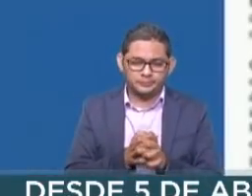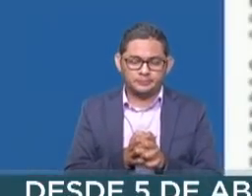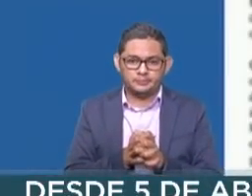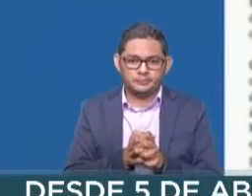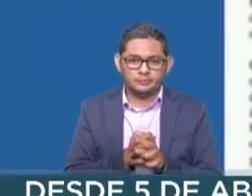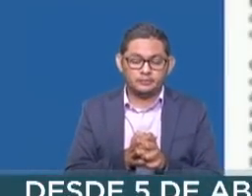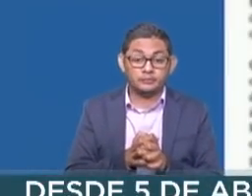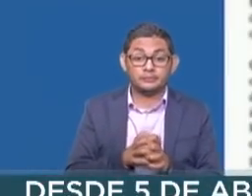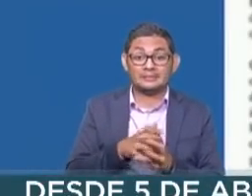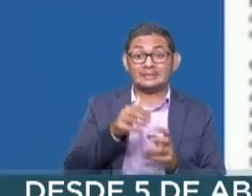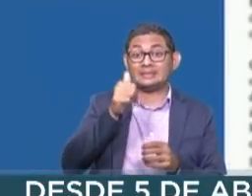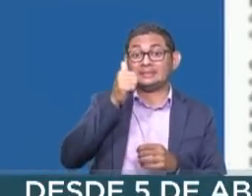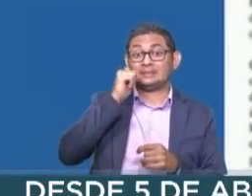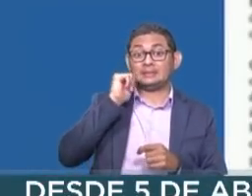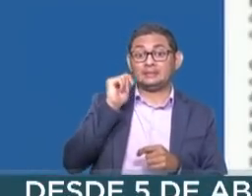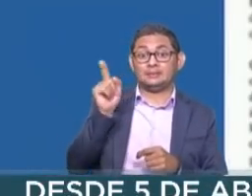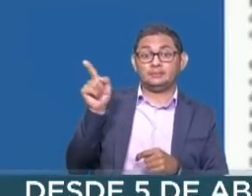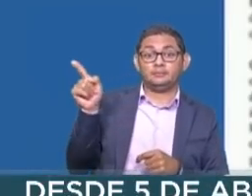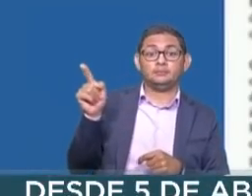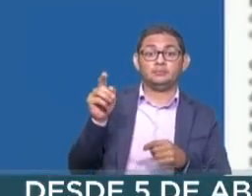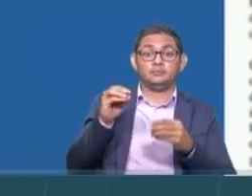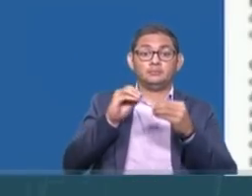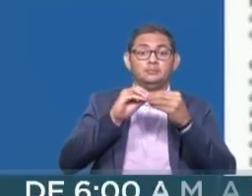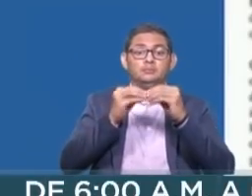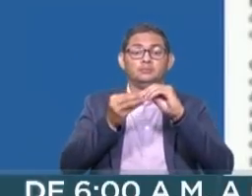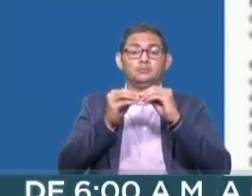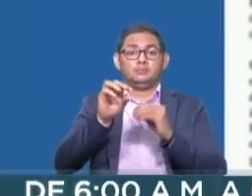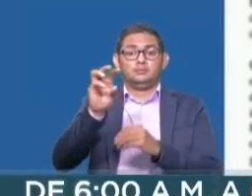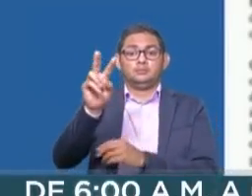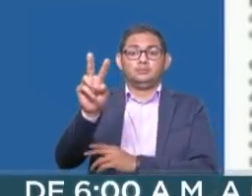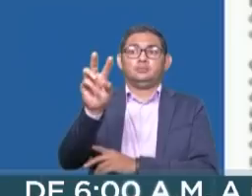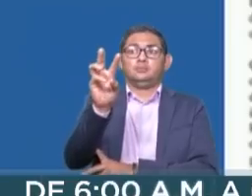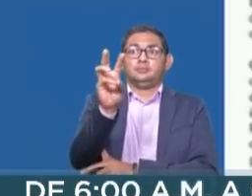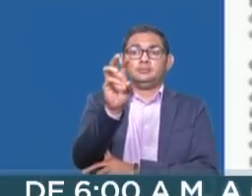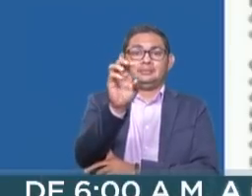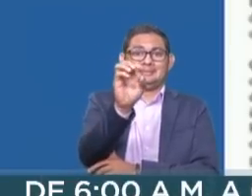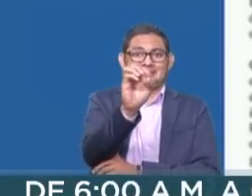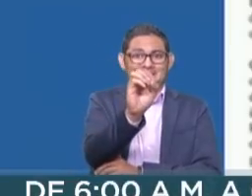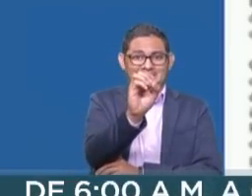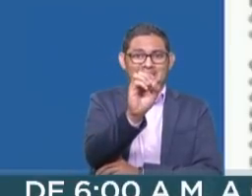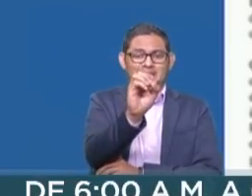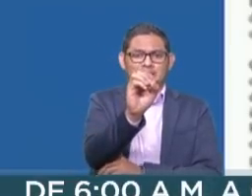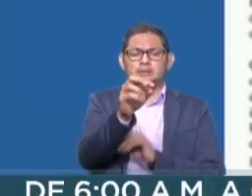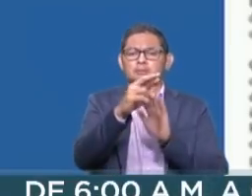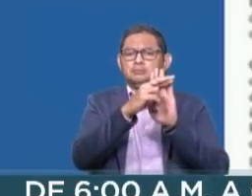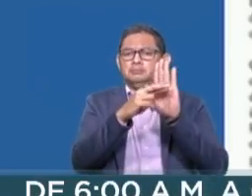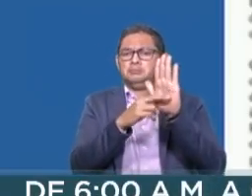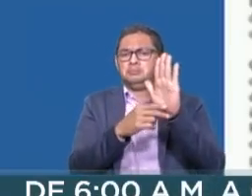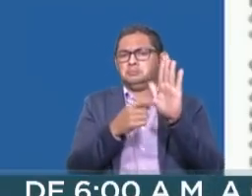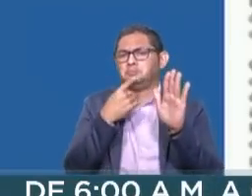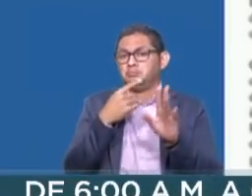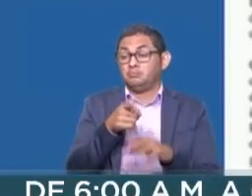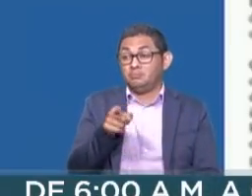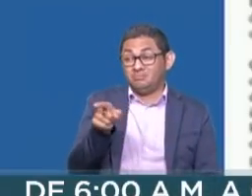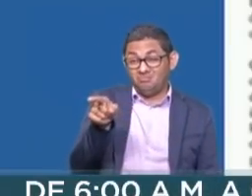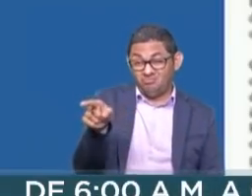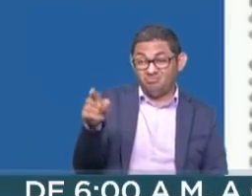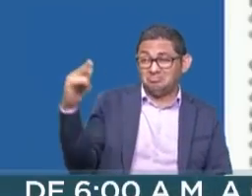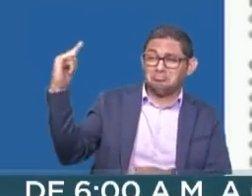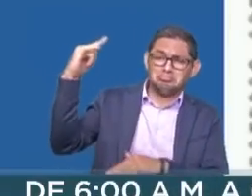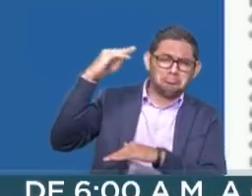Ejecutivo 260, el cual establece que si el pasajero resulta